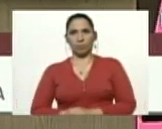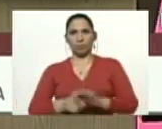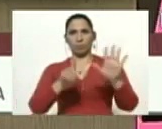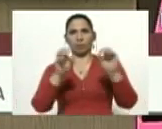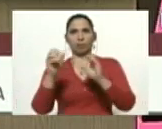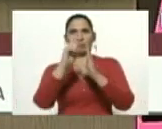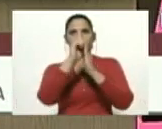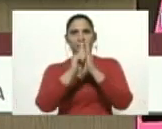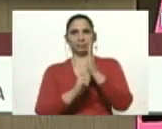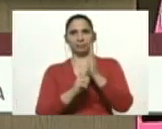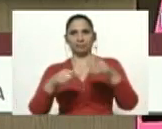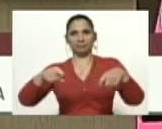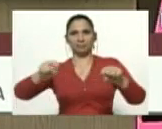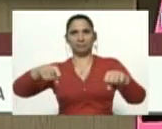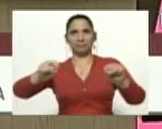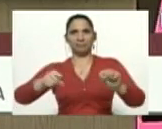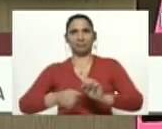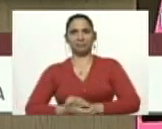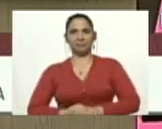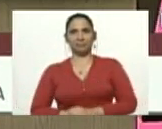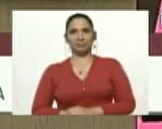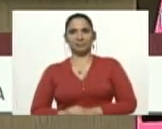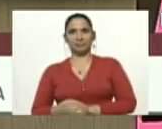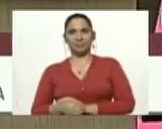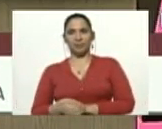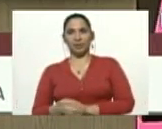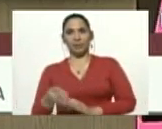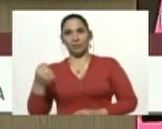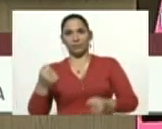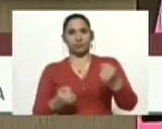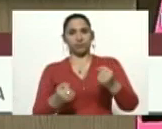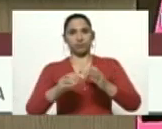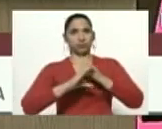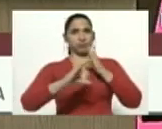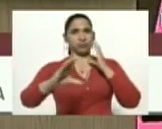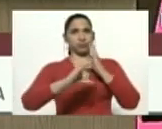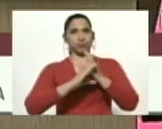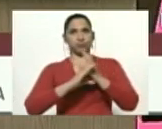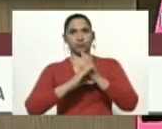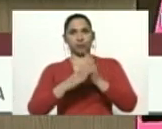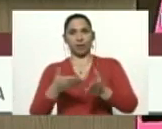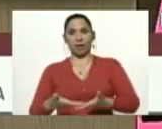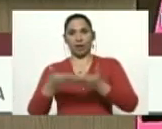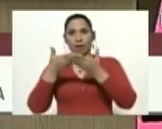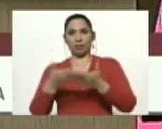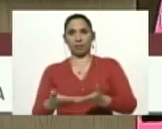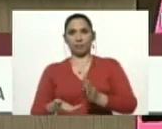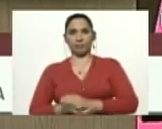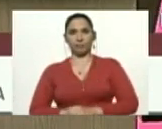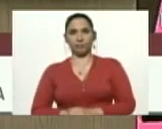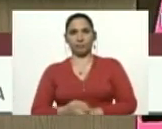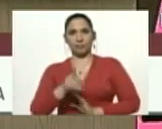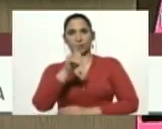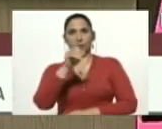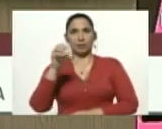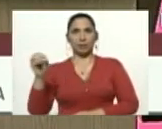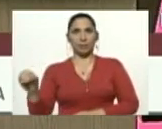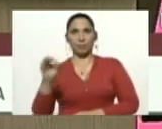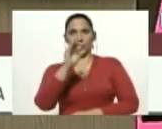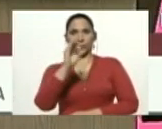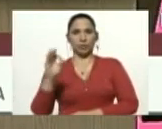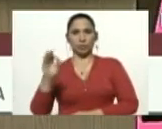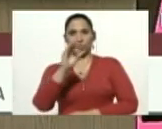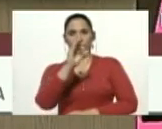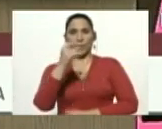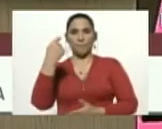litros para motocicletas. El transporte público y el transporte de carga están 100%